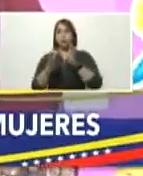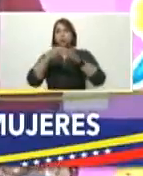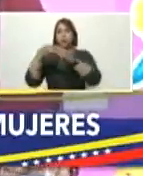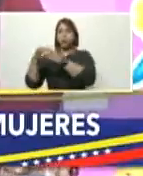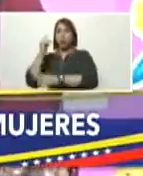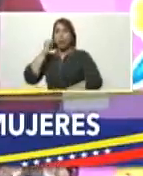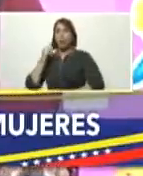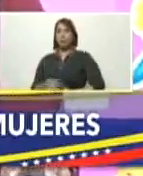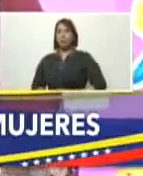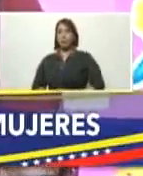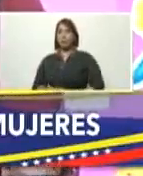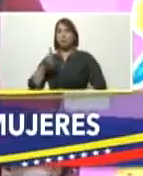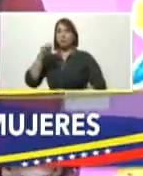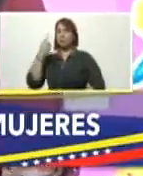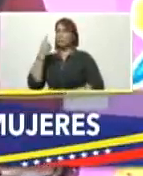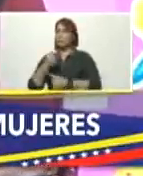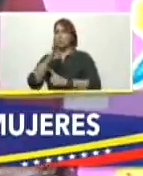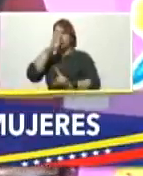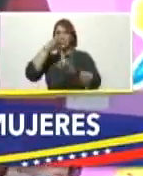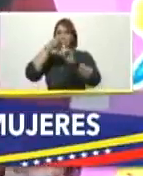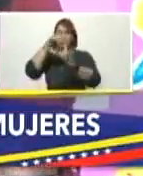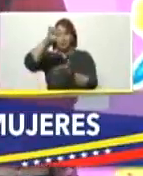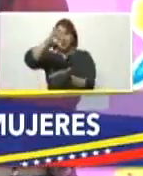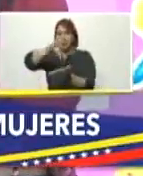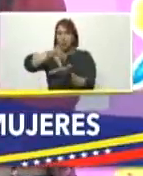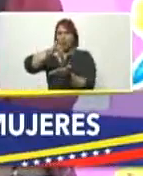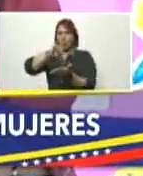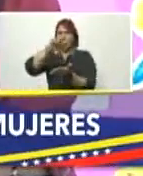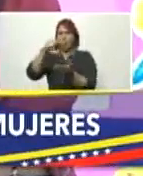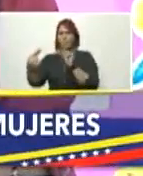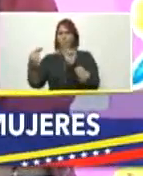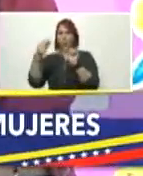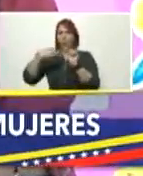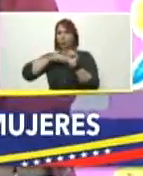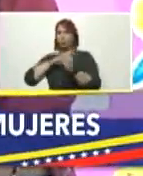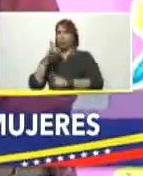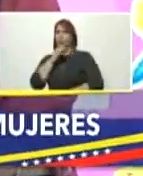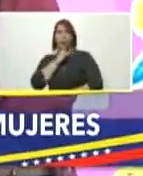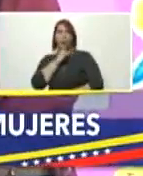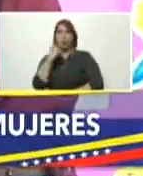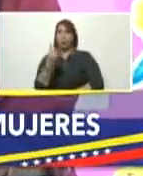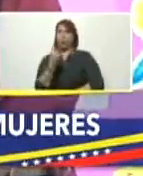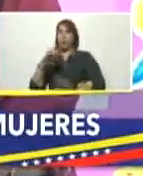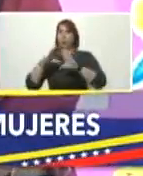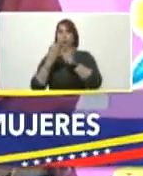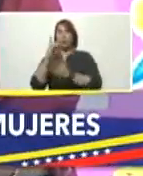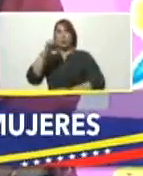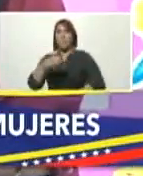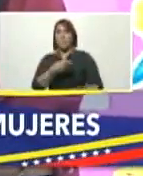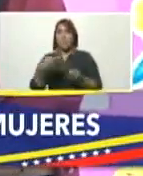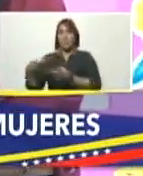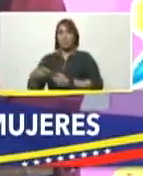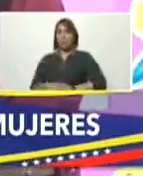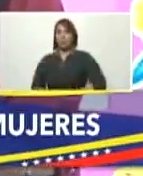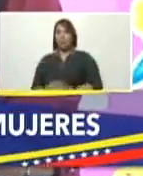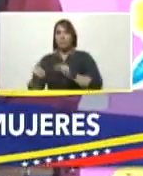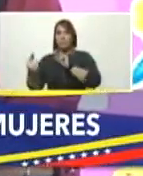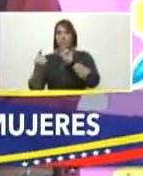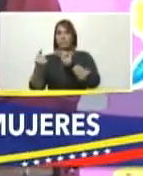las mujeres también debe estar en el centro. Pero como no estamos solas en el mundo, también estamos invitando a un